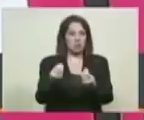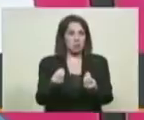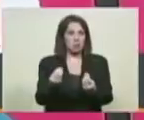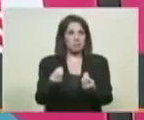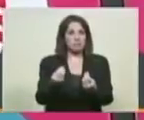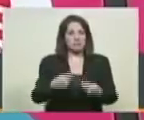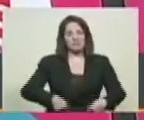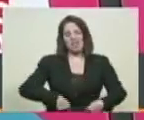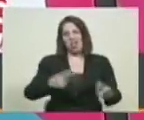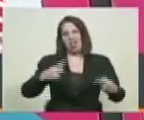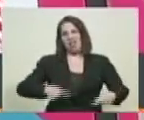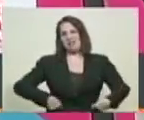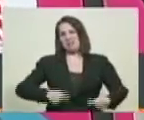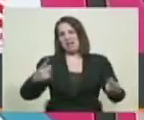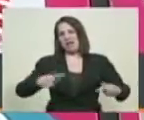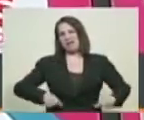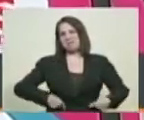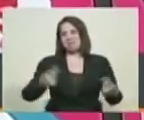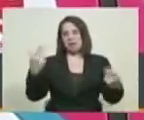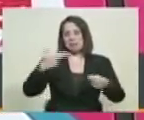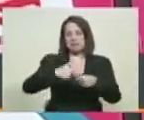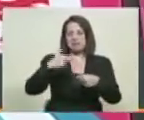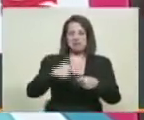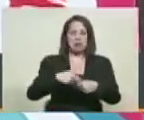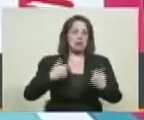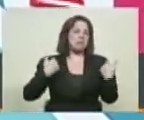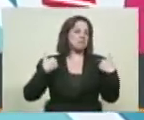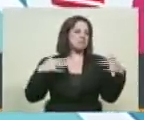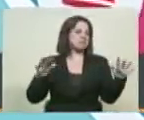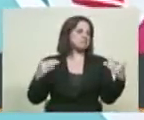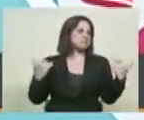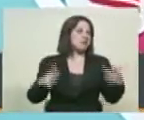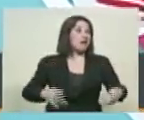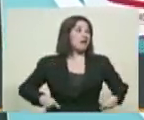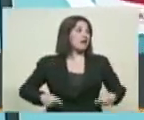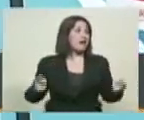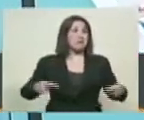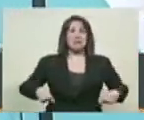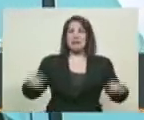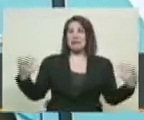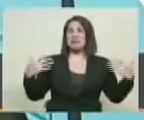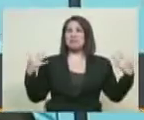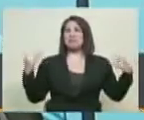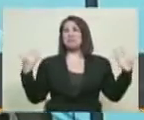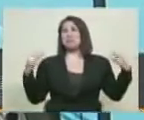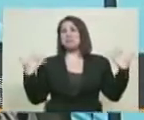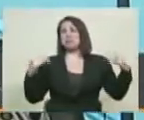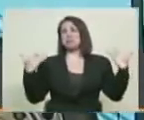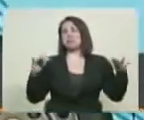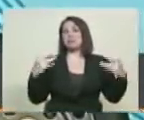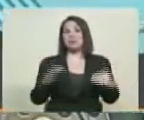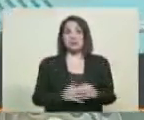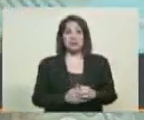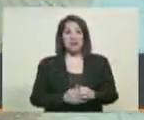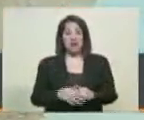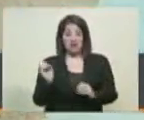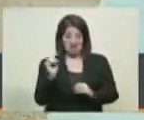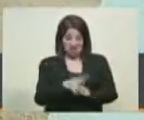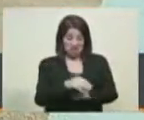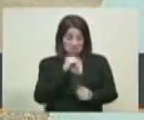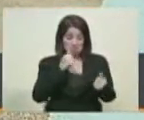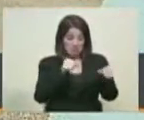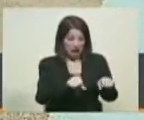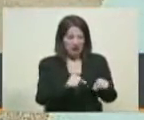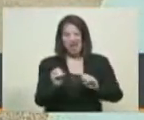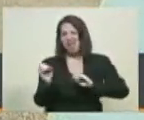del derroche petrolero. El derroche, lo que se va dañando lo voy botando o lo